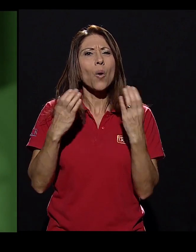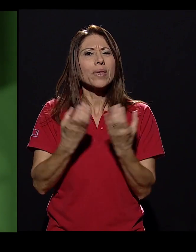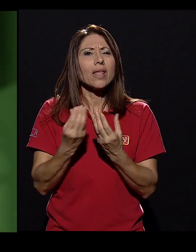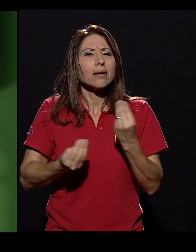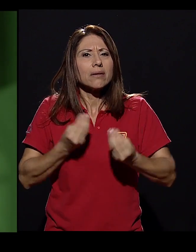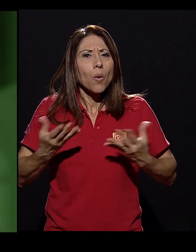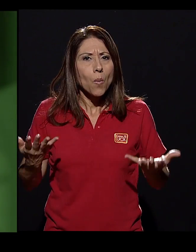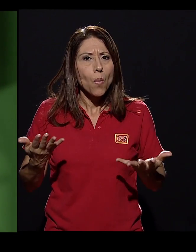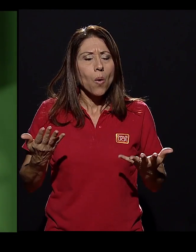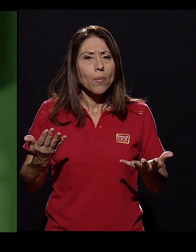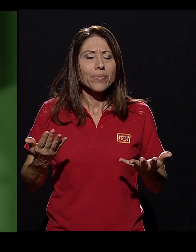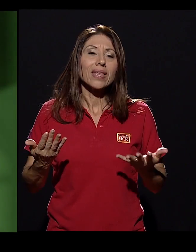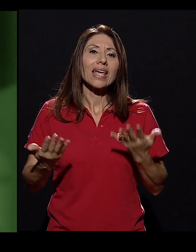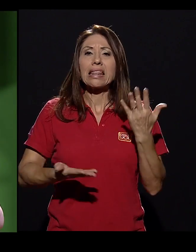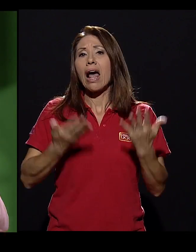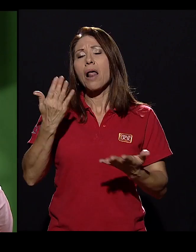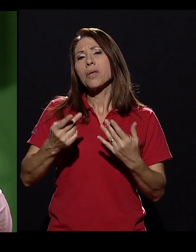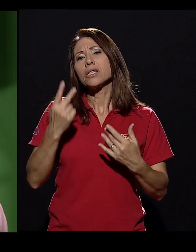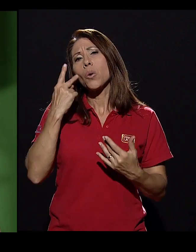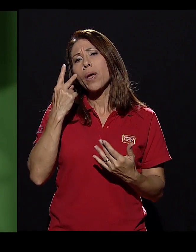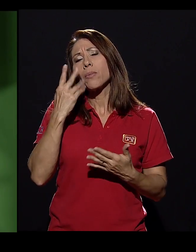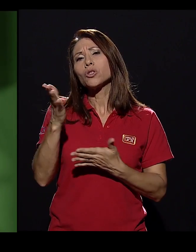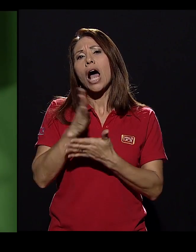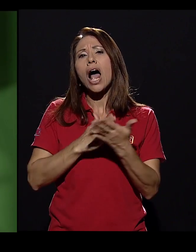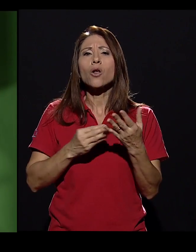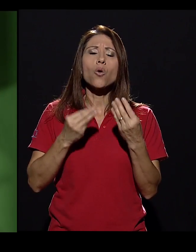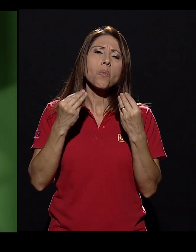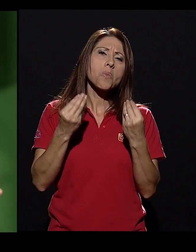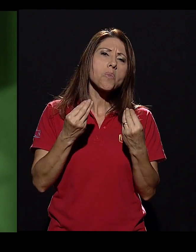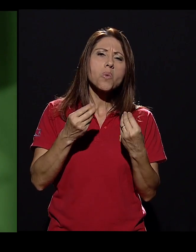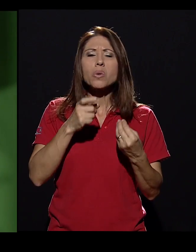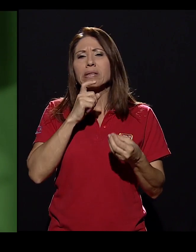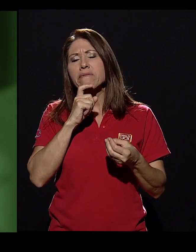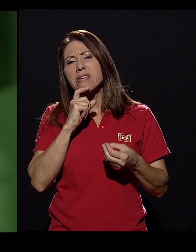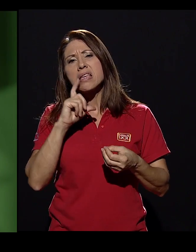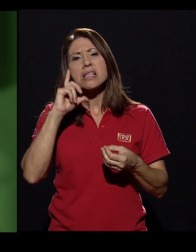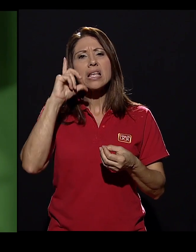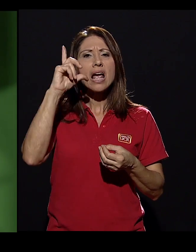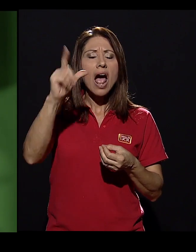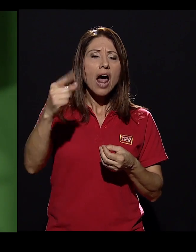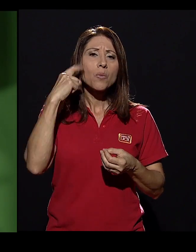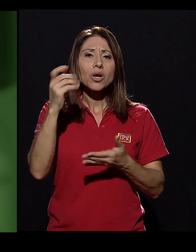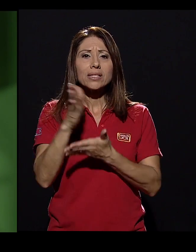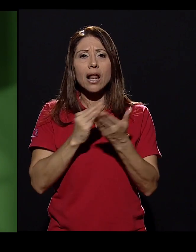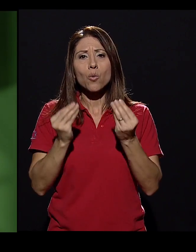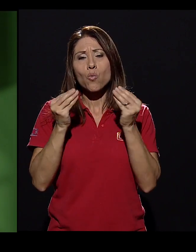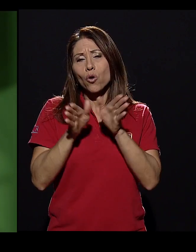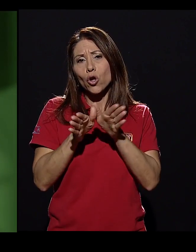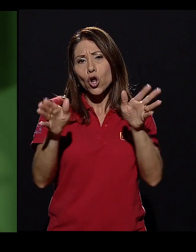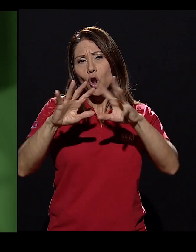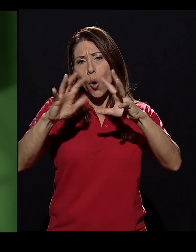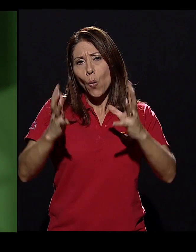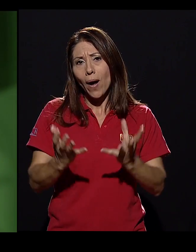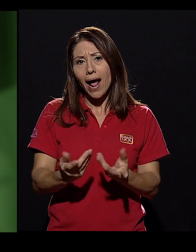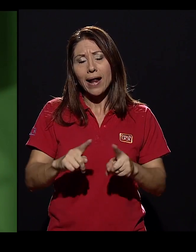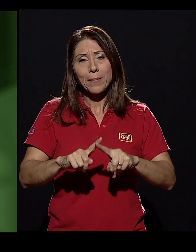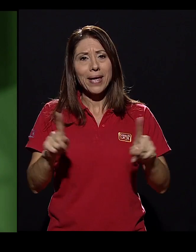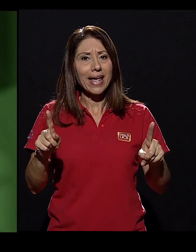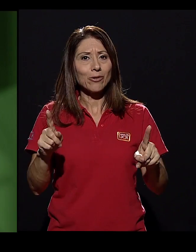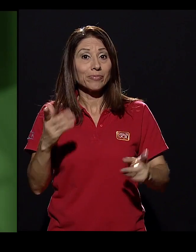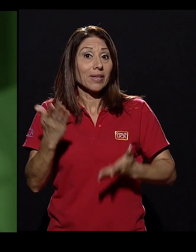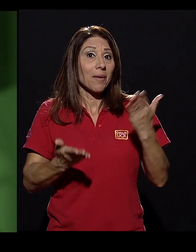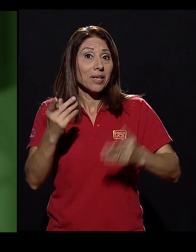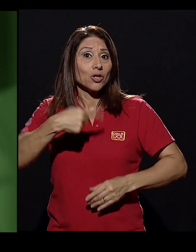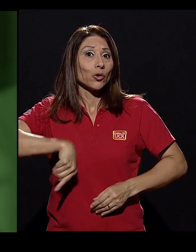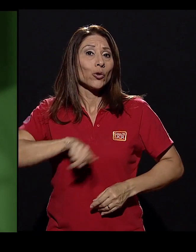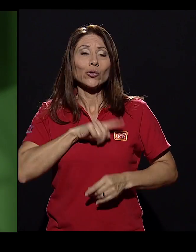este comité, ¿verdad? Que claro, de repente se puede ver muy distante porque es una cuestión muy global, pero que como decíamos, de repente